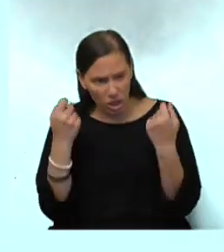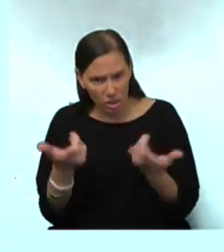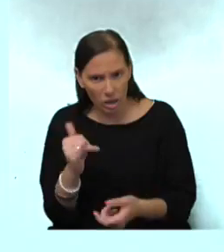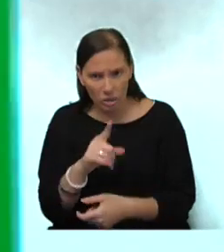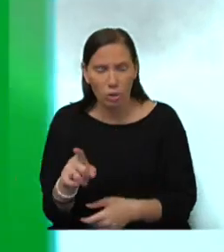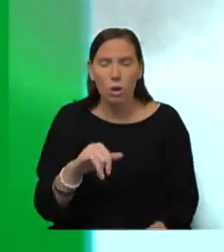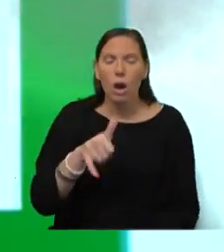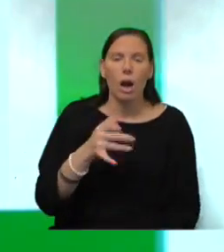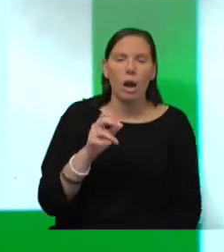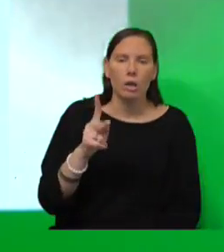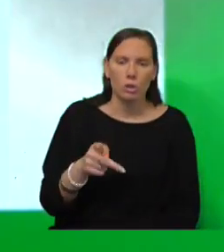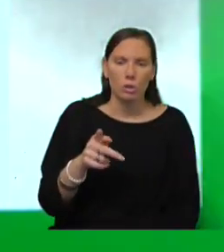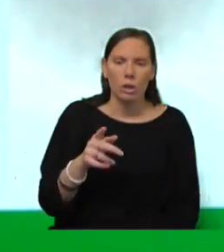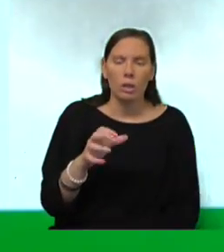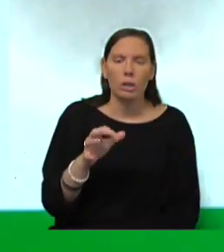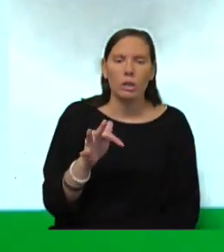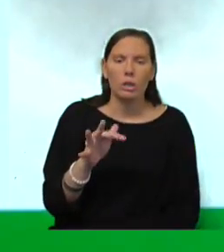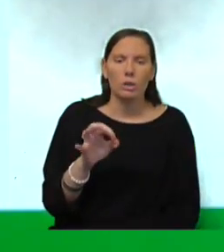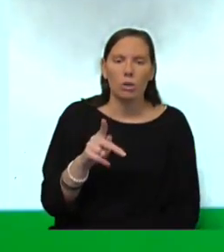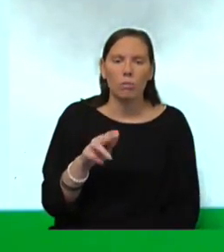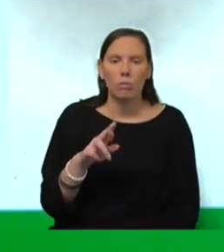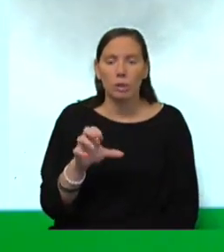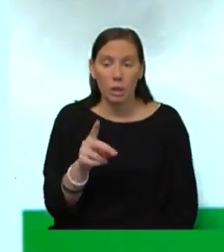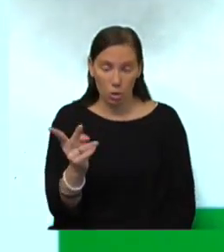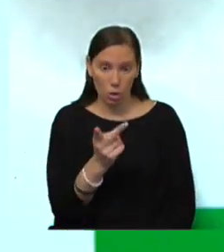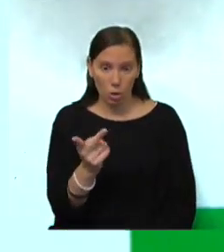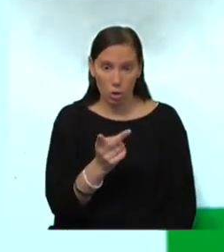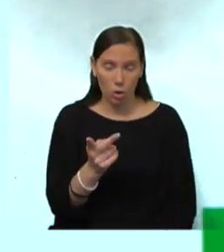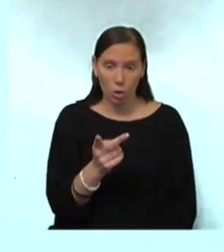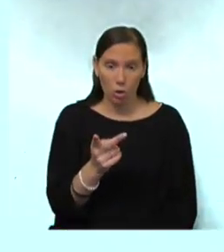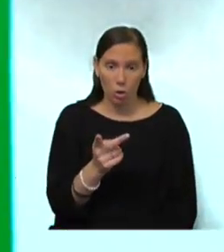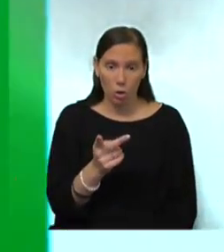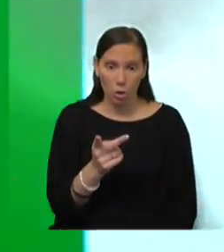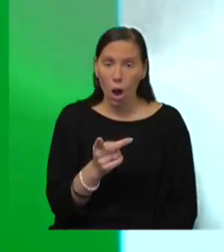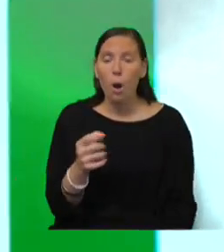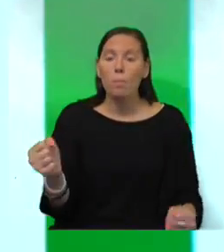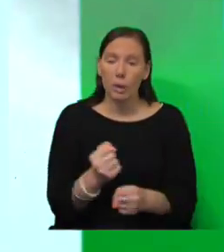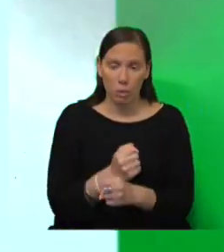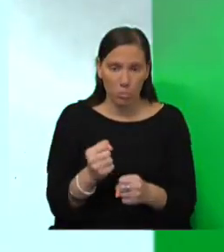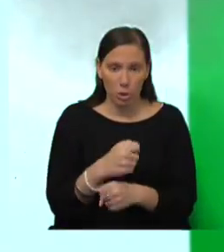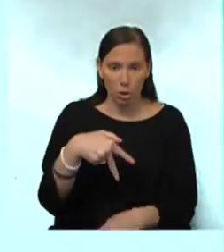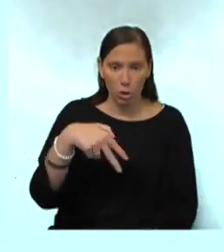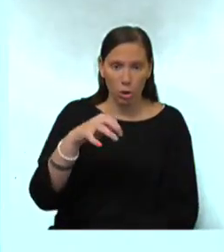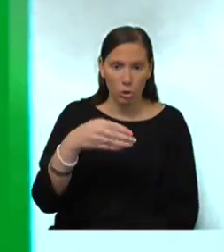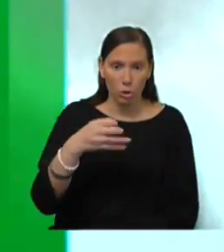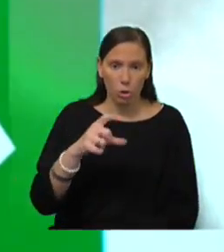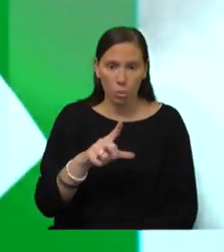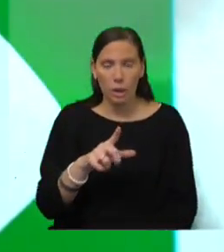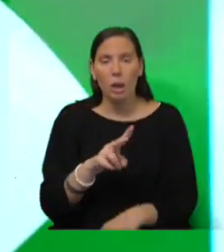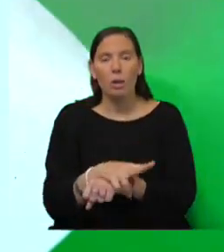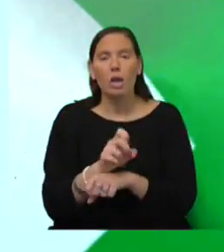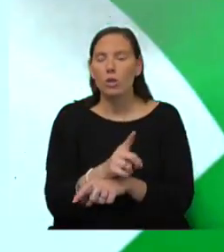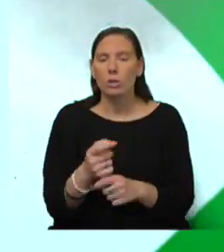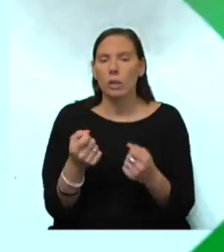hopfield y jofrey Hinton quienes insisto no se les da eh un premio el premio Nobel de física por poner las